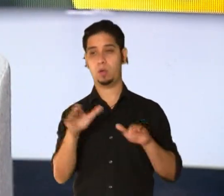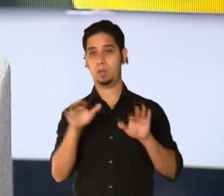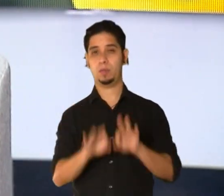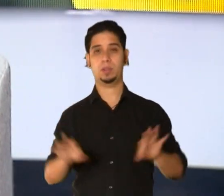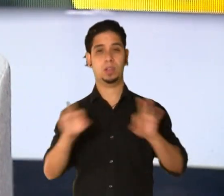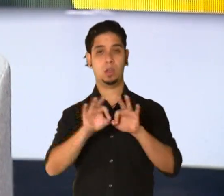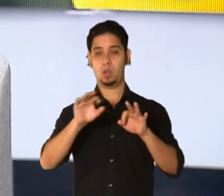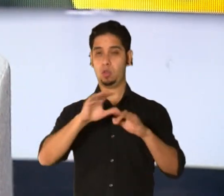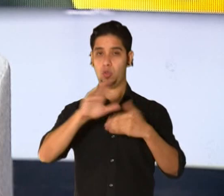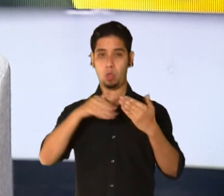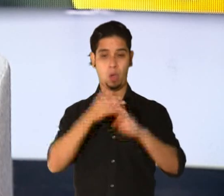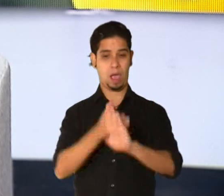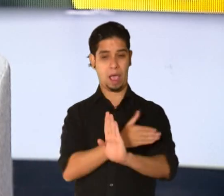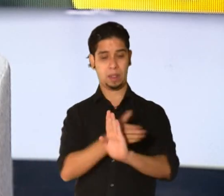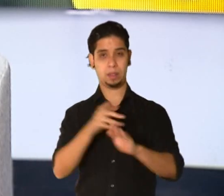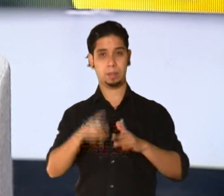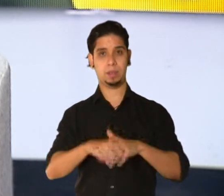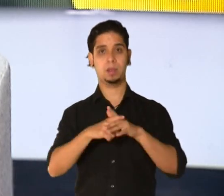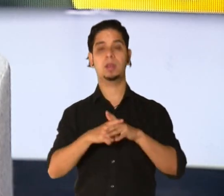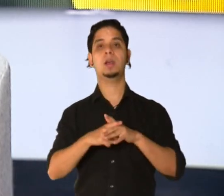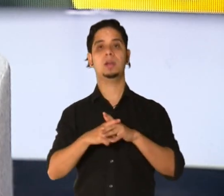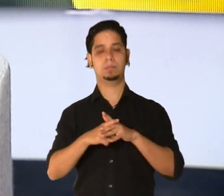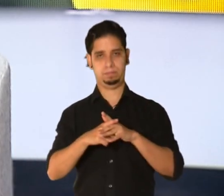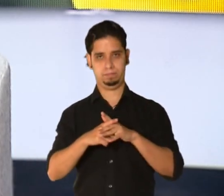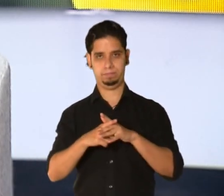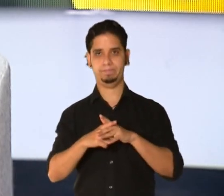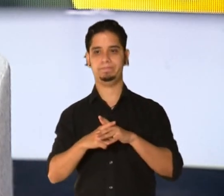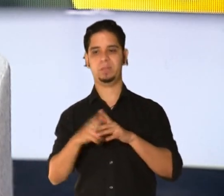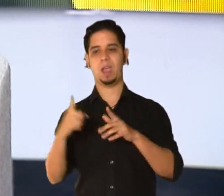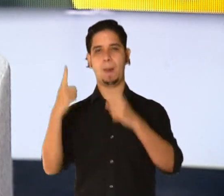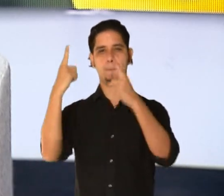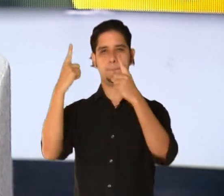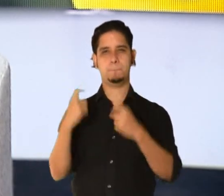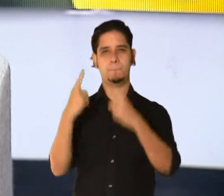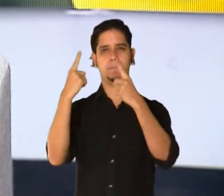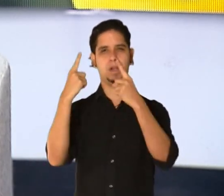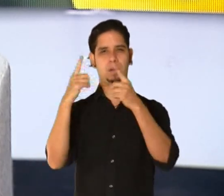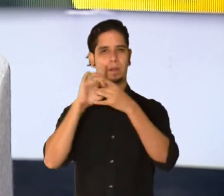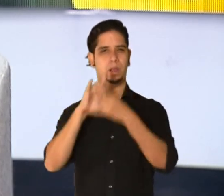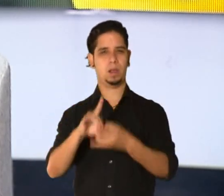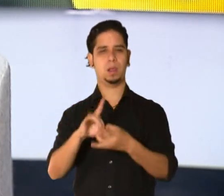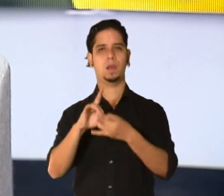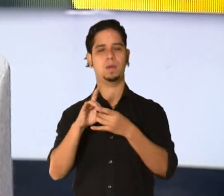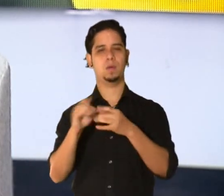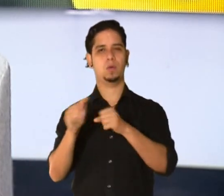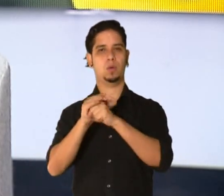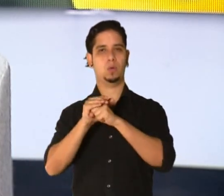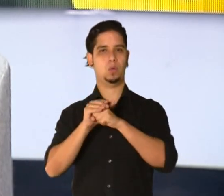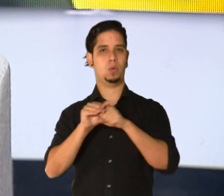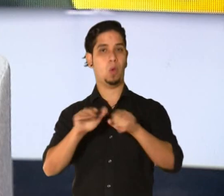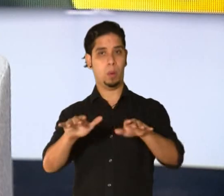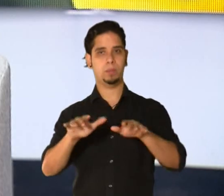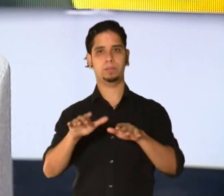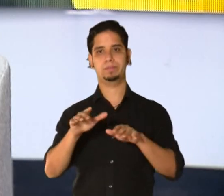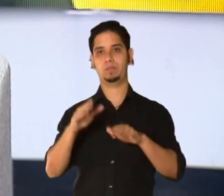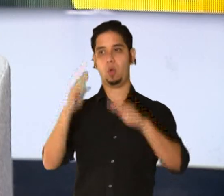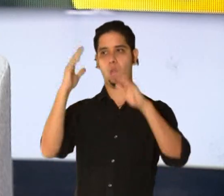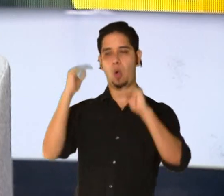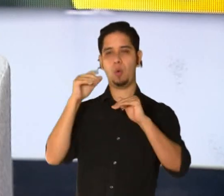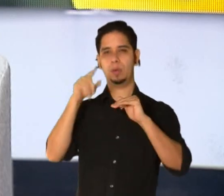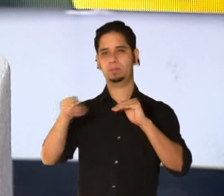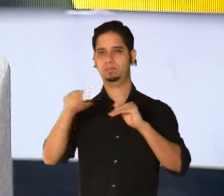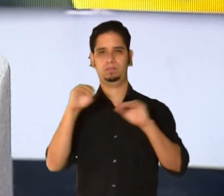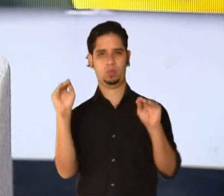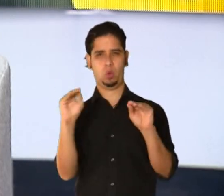en nuestro equipo tuvieron una prueba del COVID, ¿no? Para asegurarnos que no había nadie que estaba asintomático e